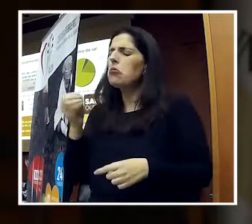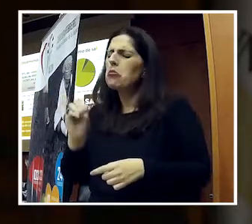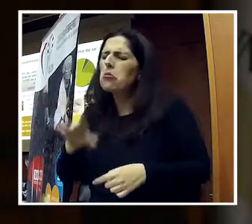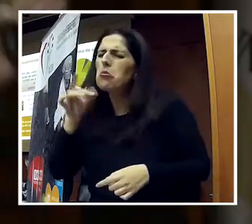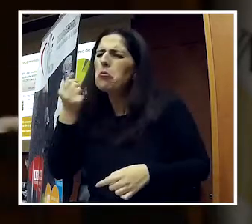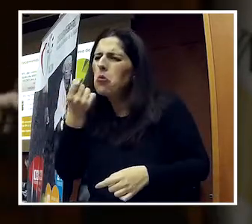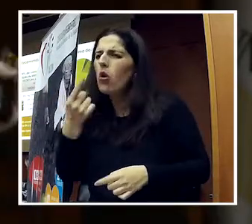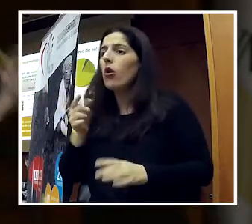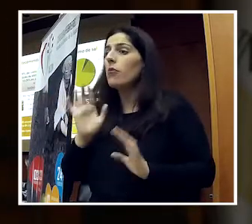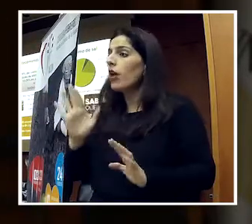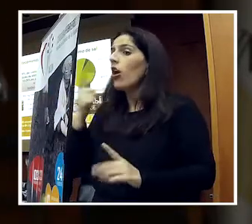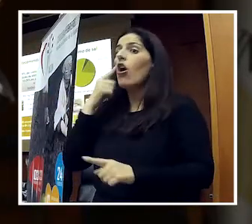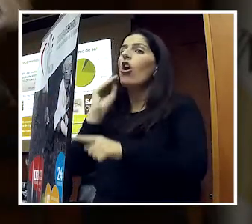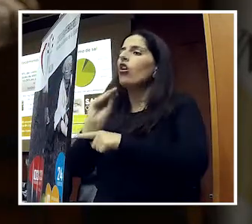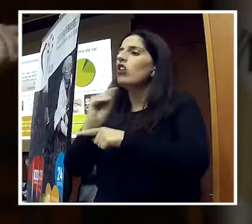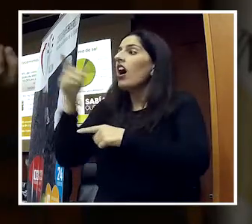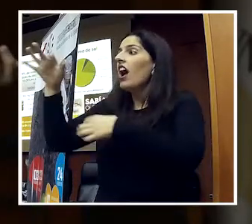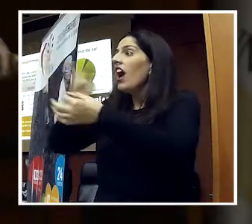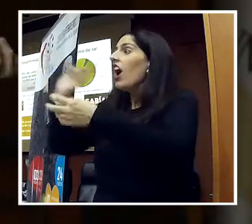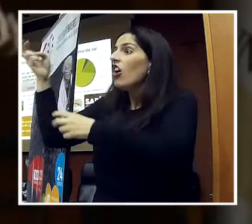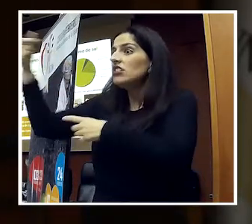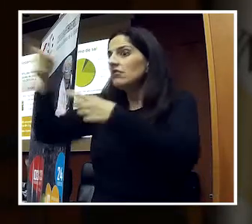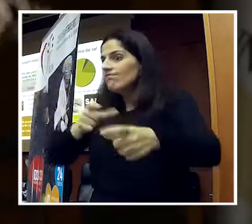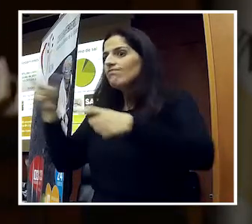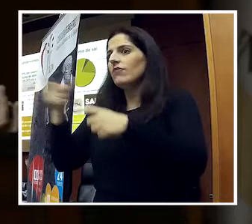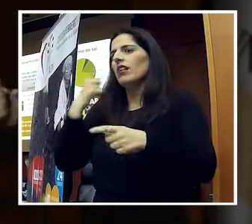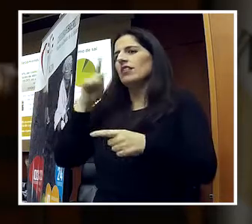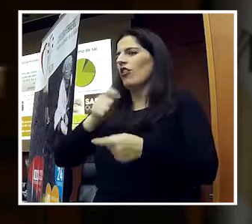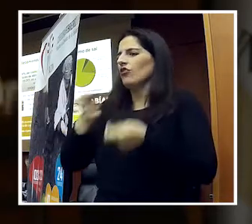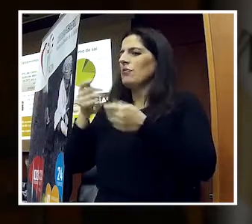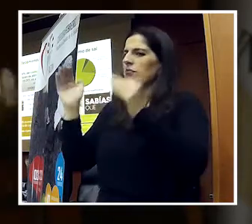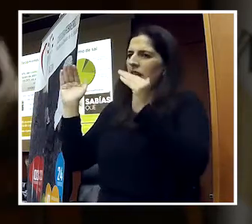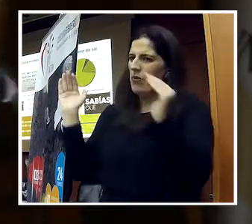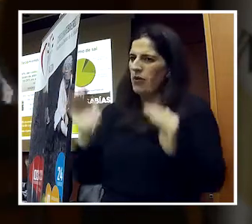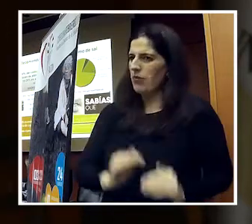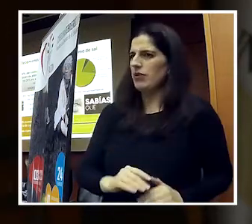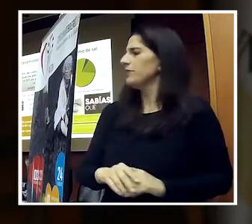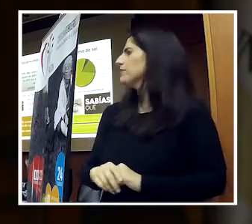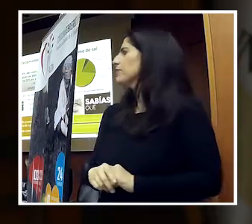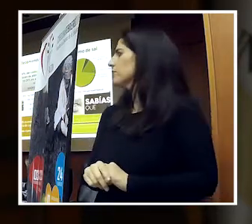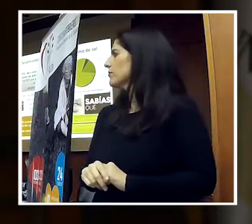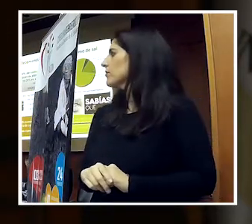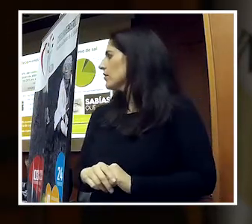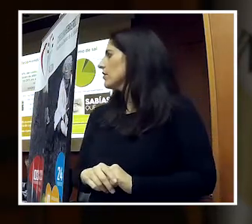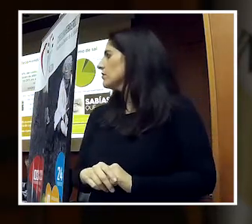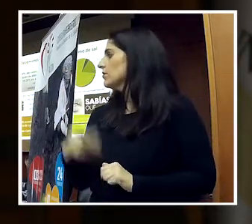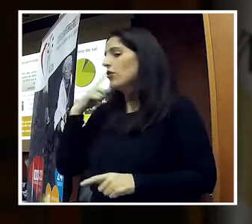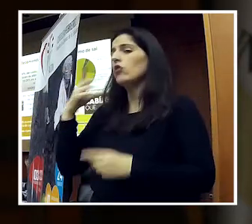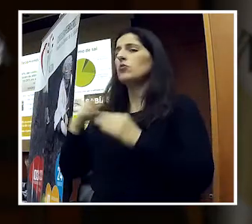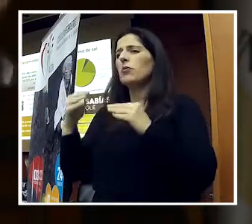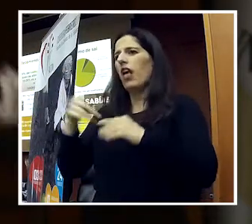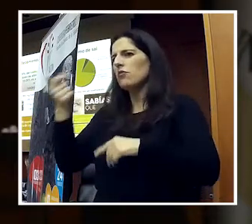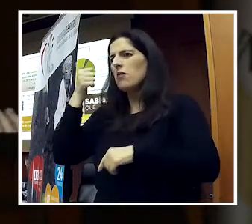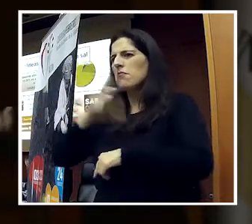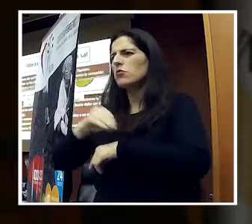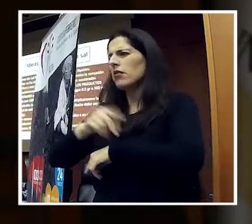pero sobre todo, por favor, hagan un hincapié muy importante en intentar eliminar toda esa sal que viene de los productos que ya vemos en los supermercados, que